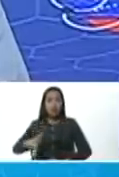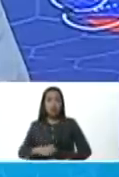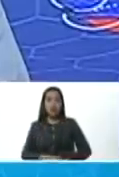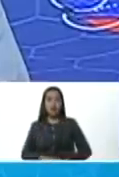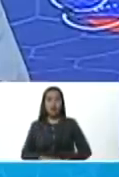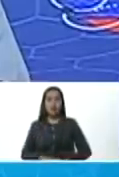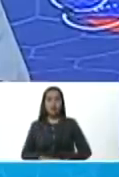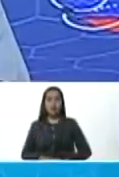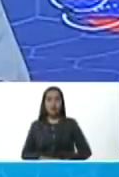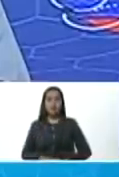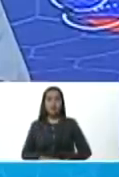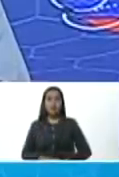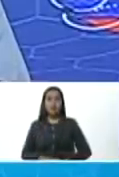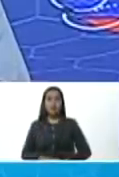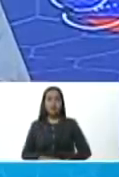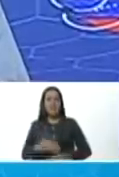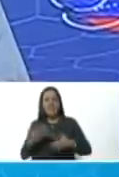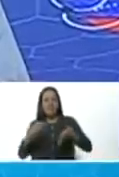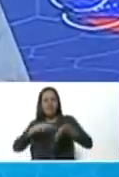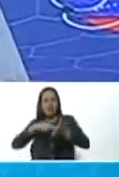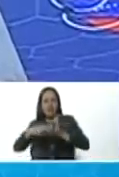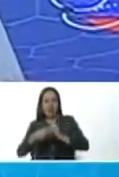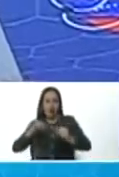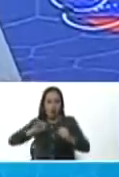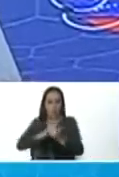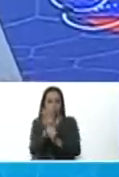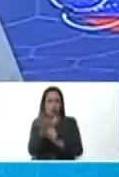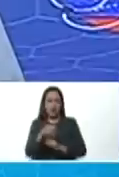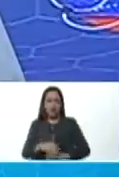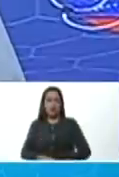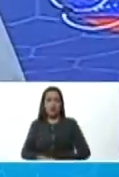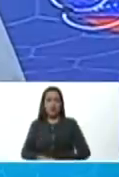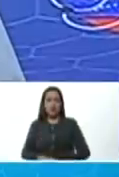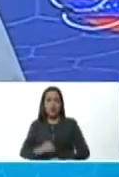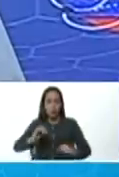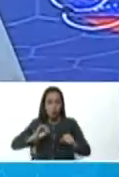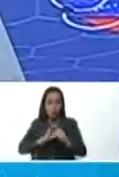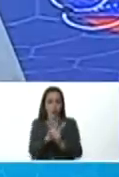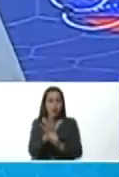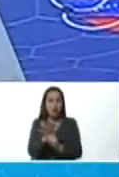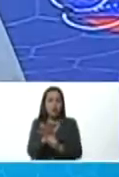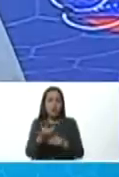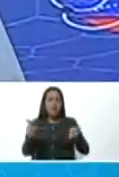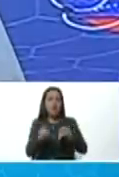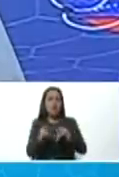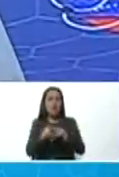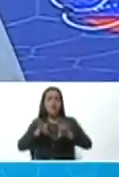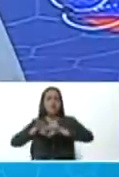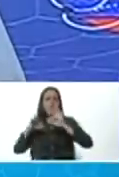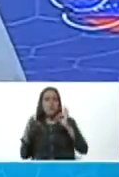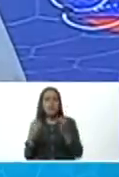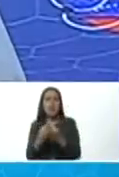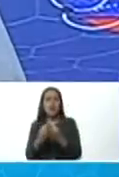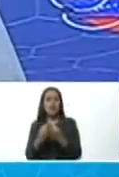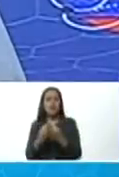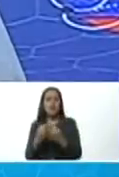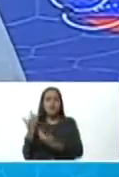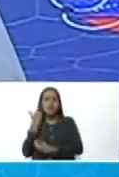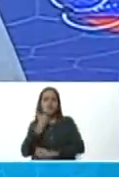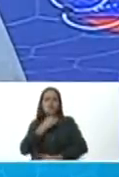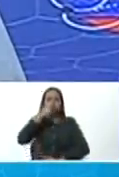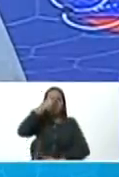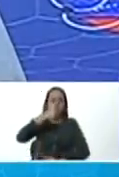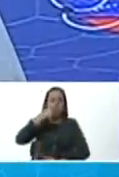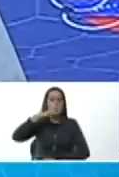común, que es un coronavirus. Los coronavirus son una extensa familia de virus que pueden